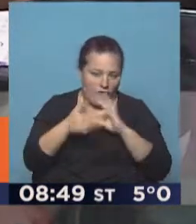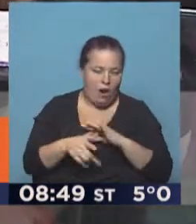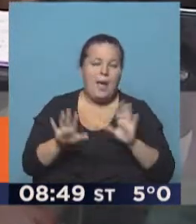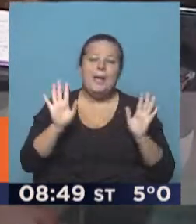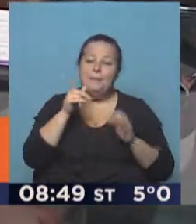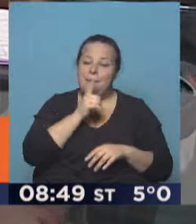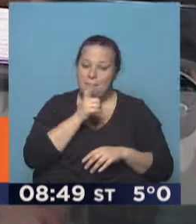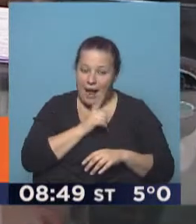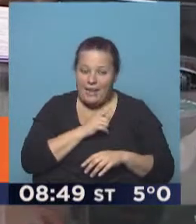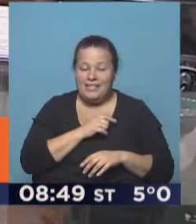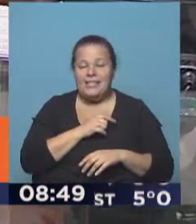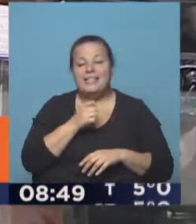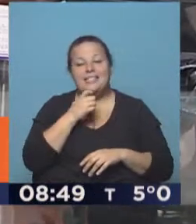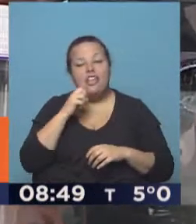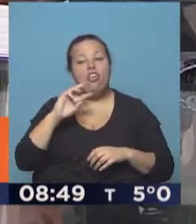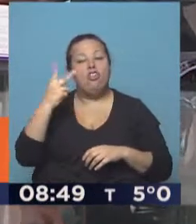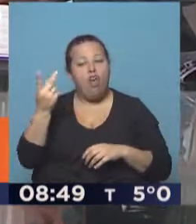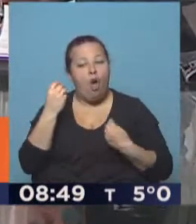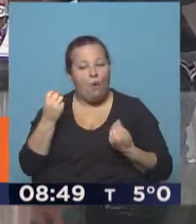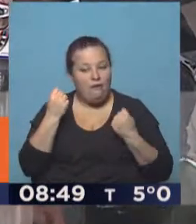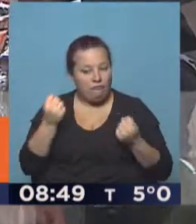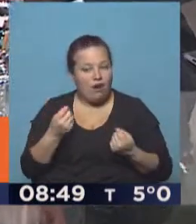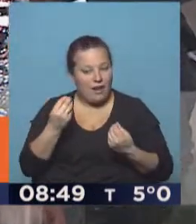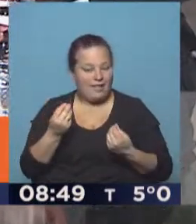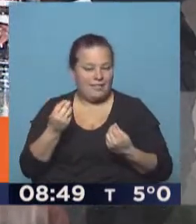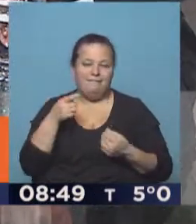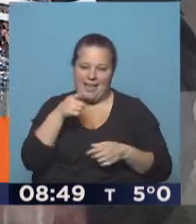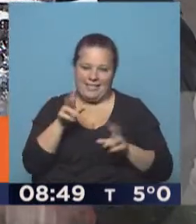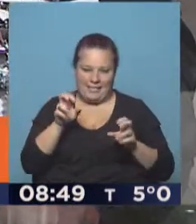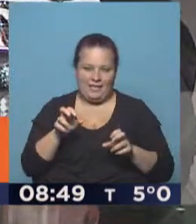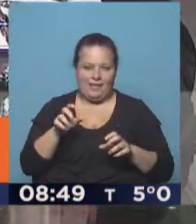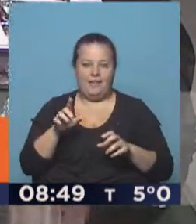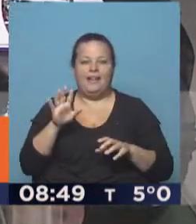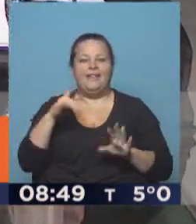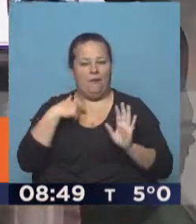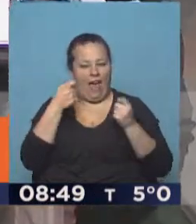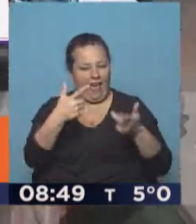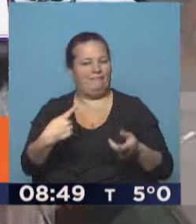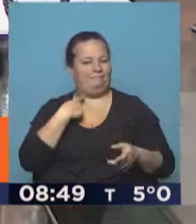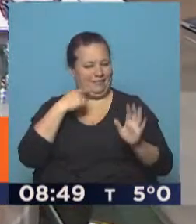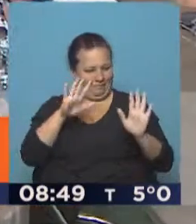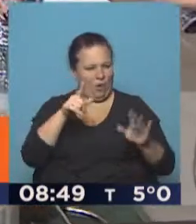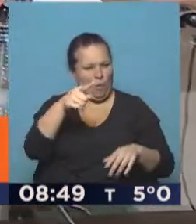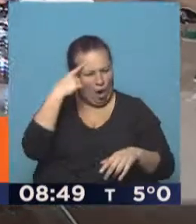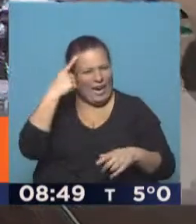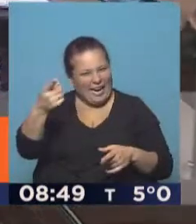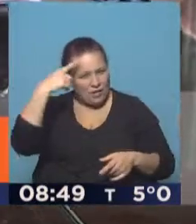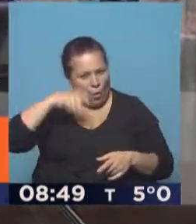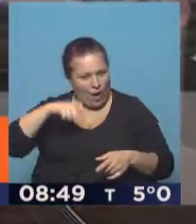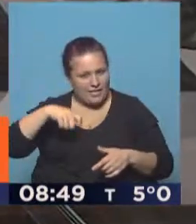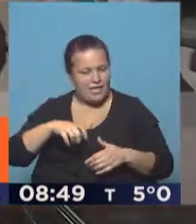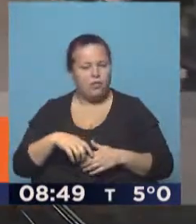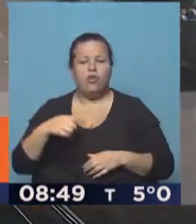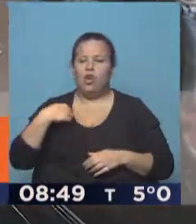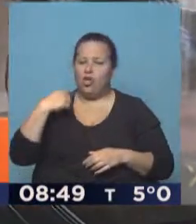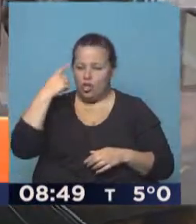pero me parece que si hay algo que reforzar, sobre todo, me parece que es eso. Lo voy a poner contra la pared, un poquito. ¿Usted cree en nuestros jueces?